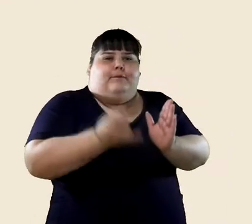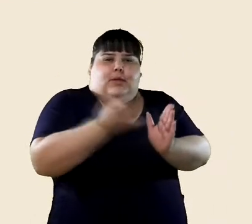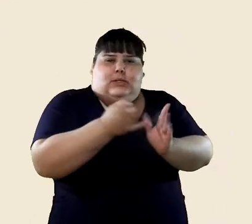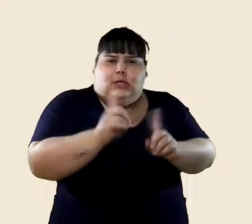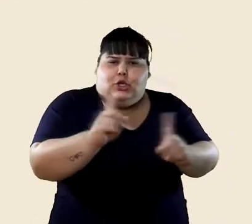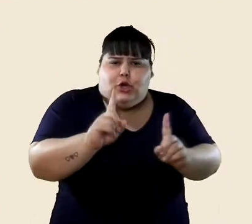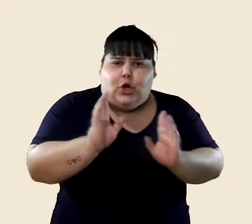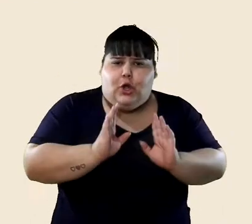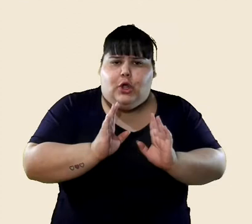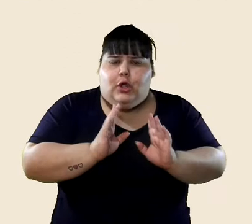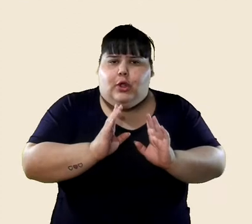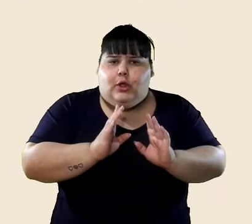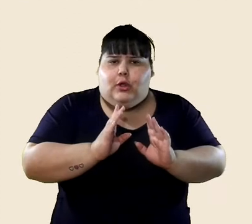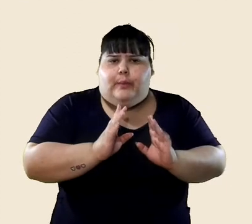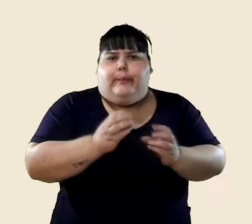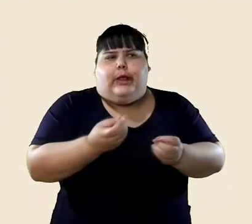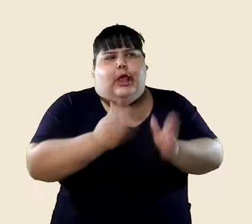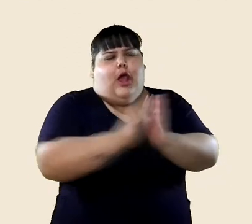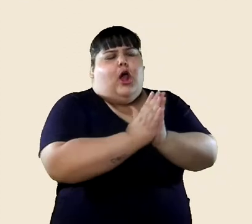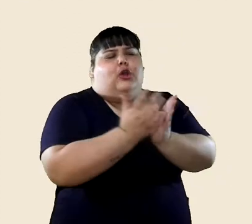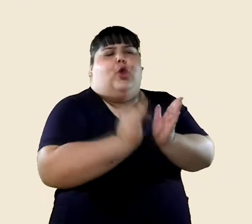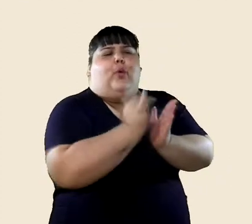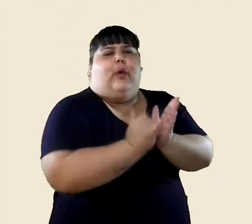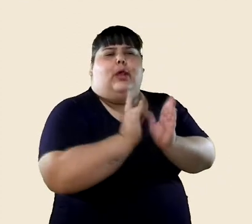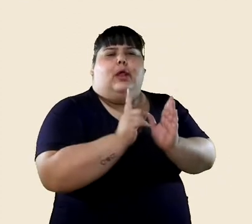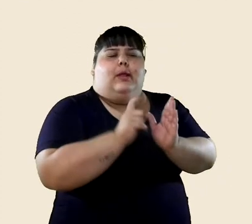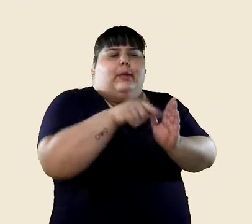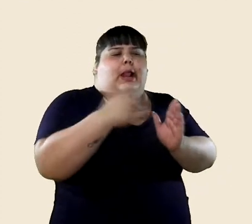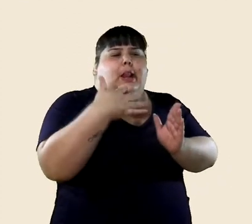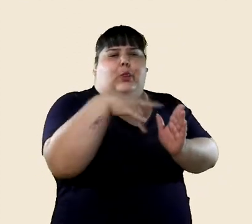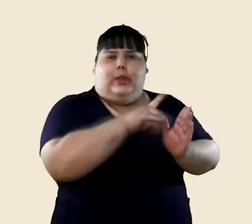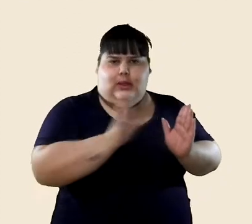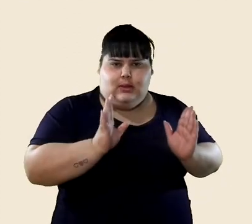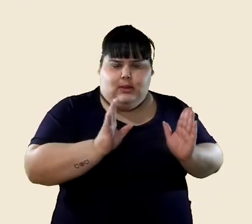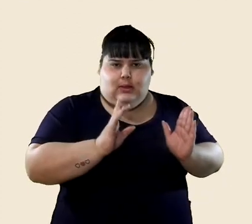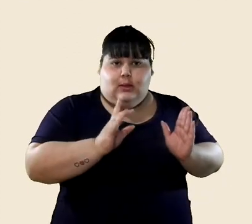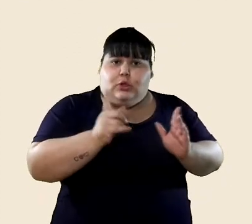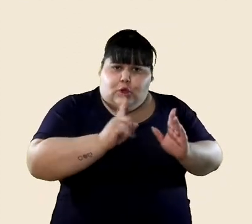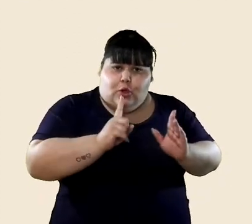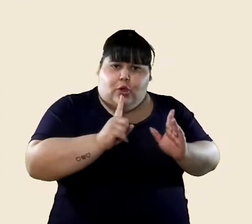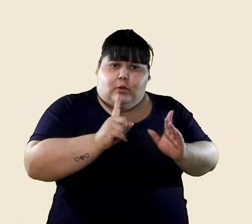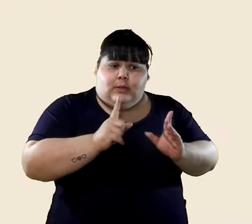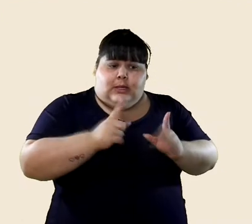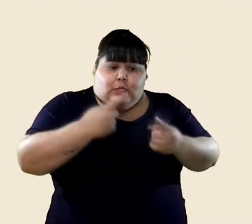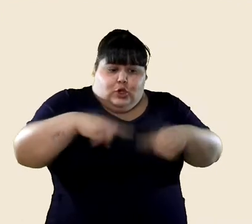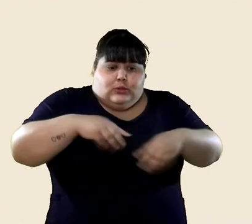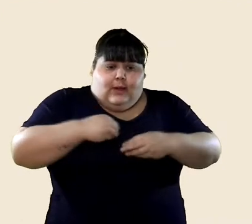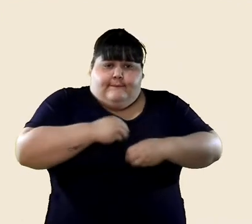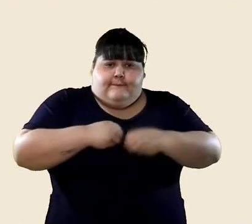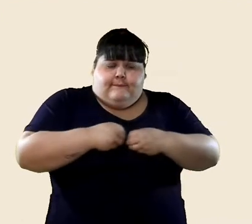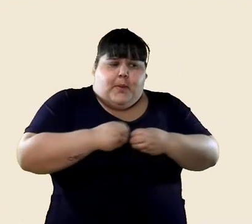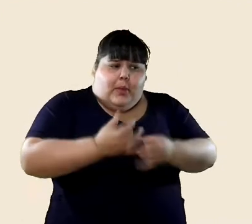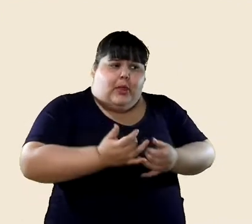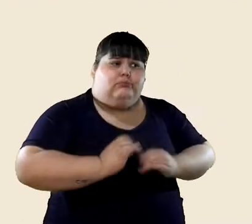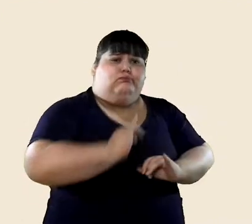digamos, fantaseada porque no entiende mucho, sino que es transmitir lo que nos pasa a todos, pero en el lenguaje y en el